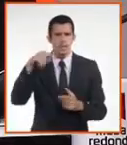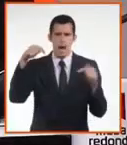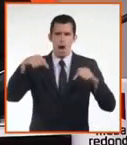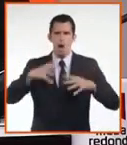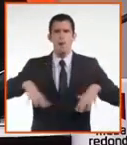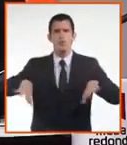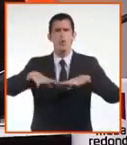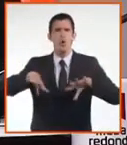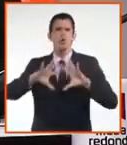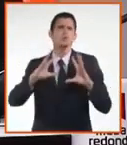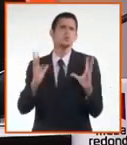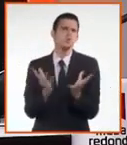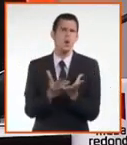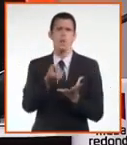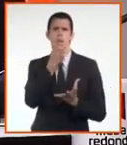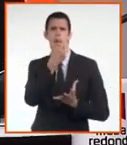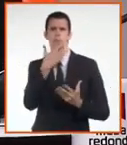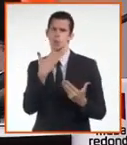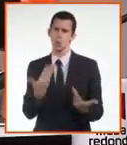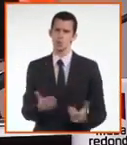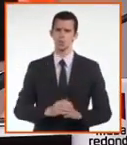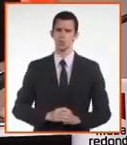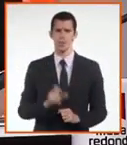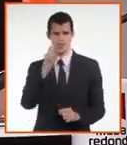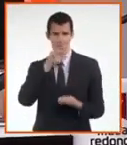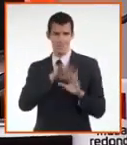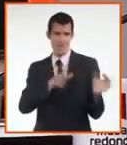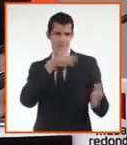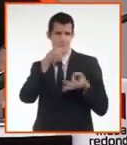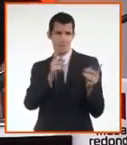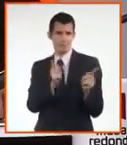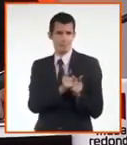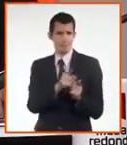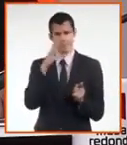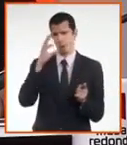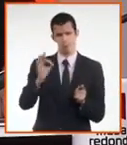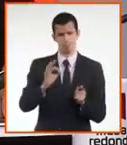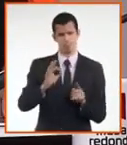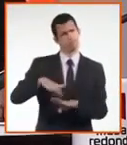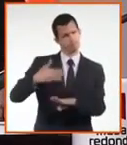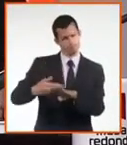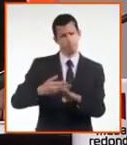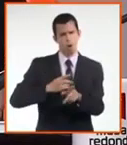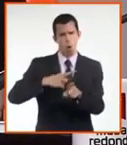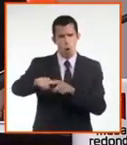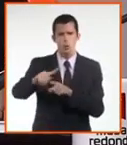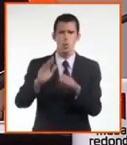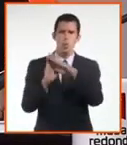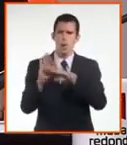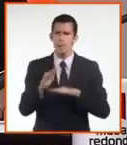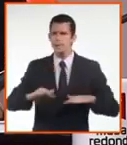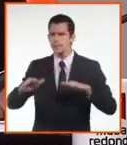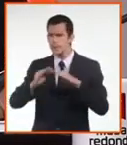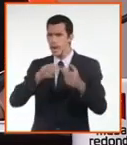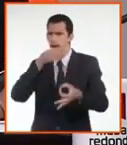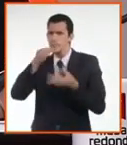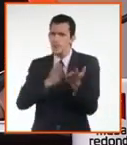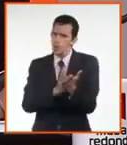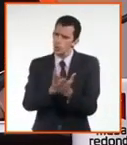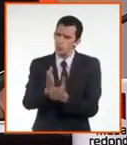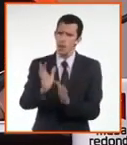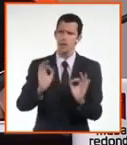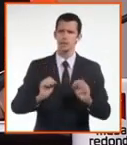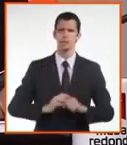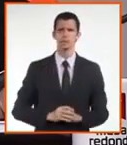volveremos sin duda igual y al que bueno pues hay mucha gente consagrada tratando de buscar minimizar ese impacto que